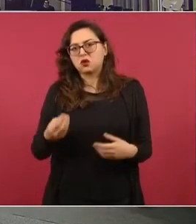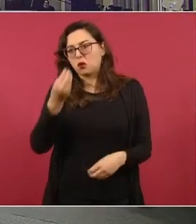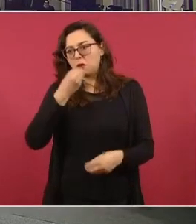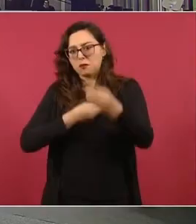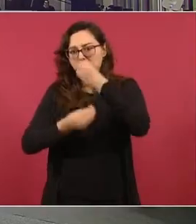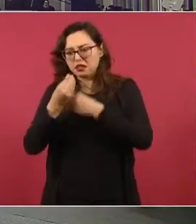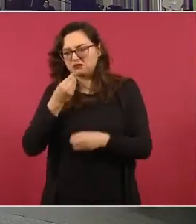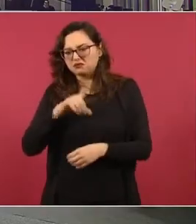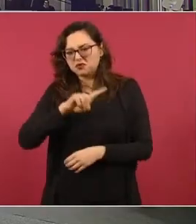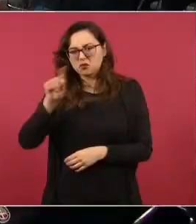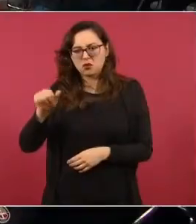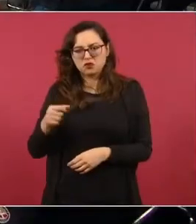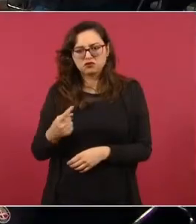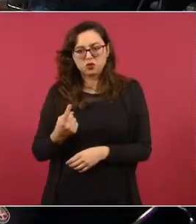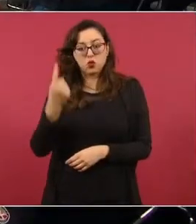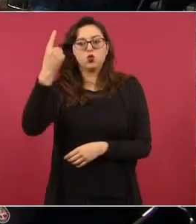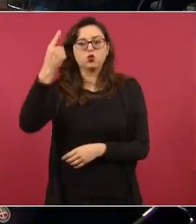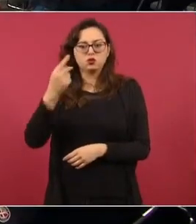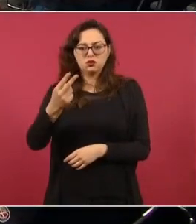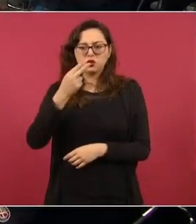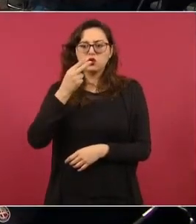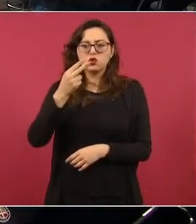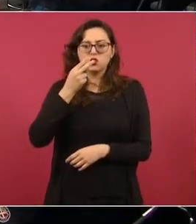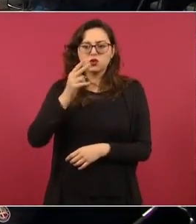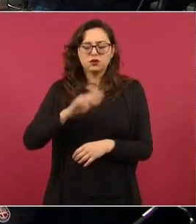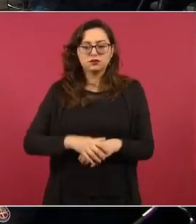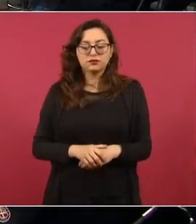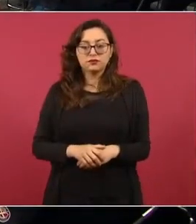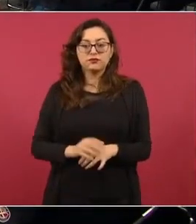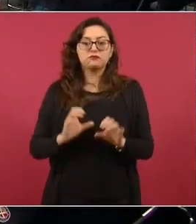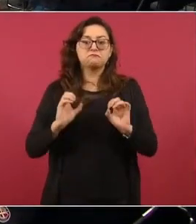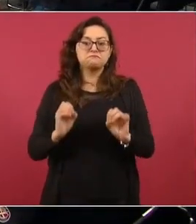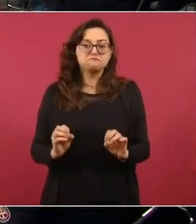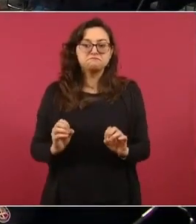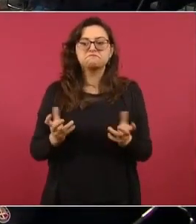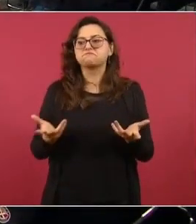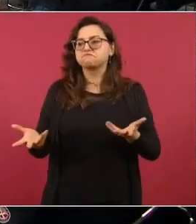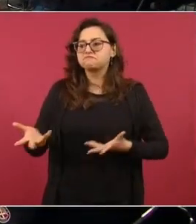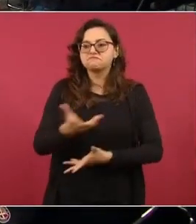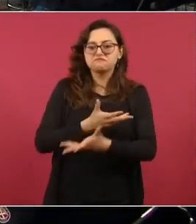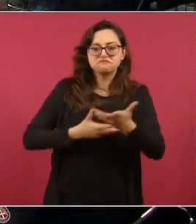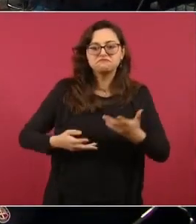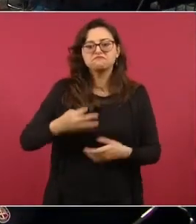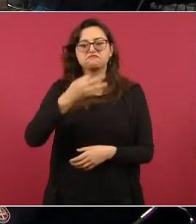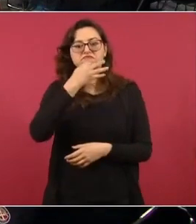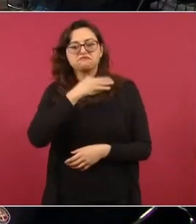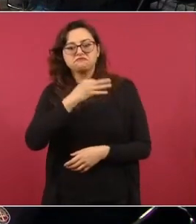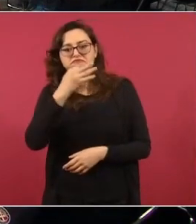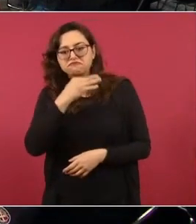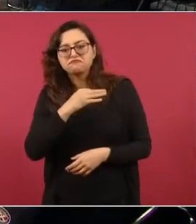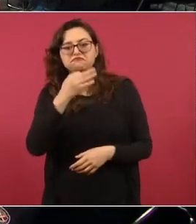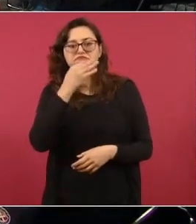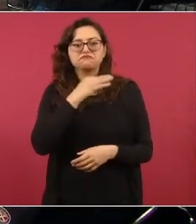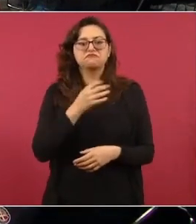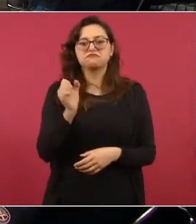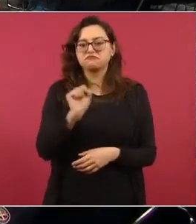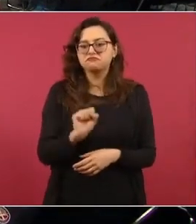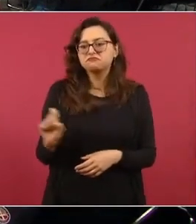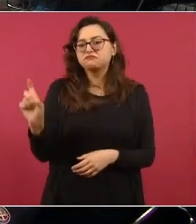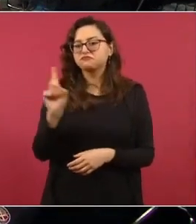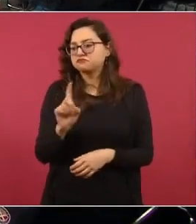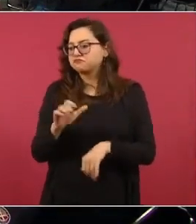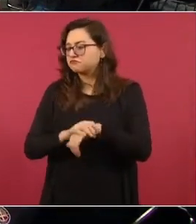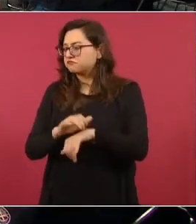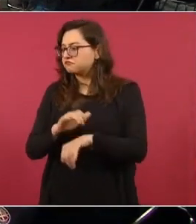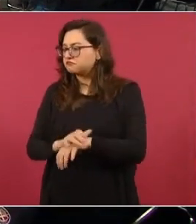que fuman cuando tienen una situación de socialización que pudiera ser una reunión familiar los fines de semana o con